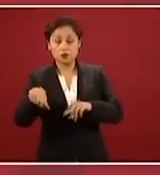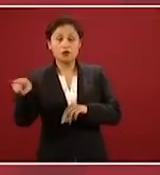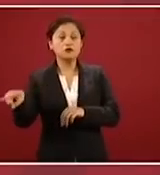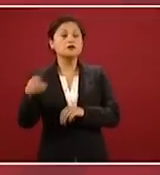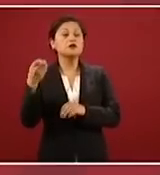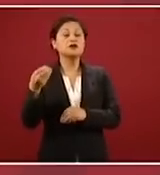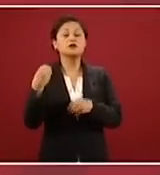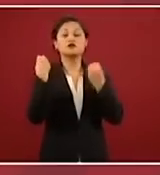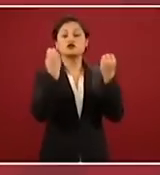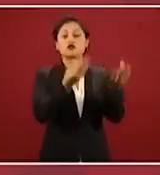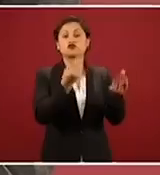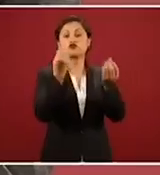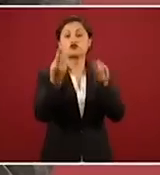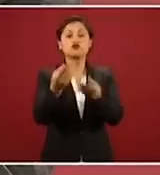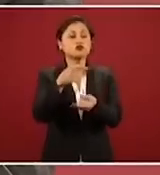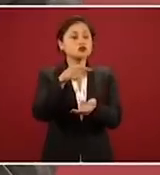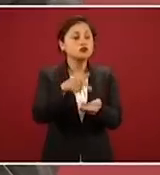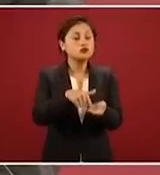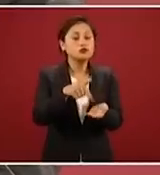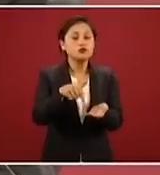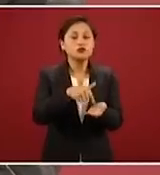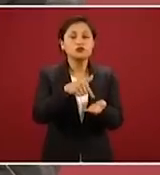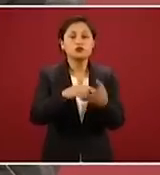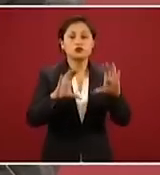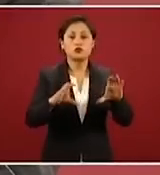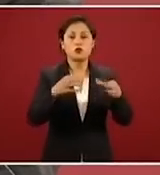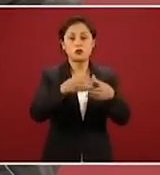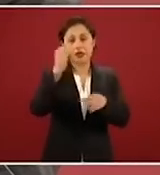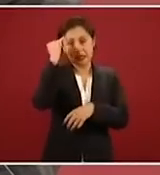que se les entreguen a los más pobres.